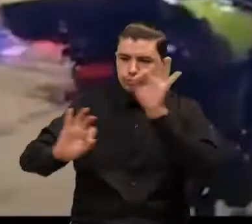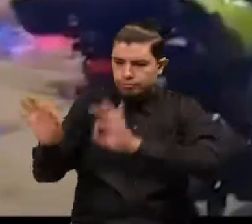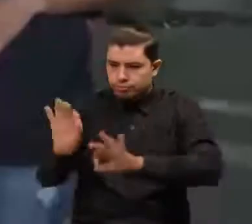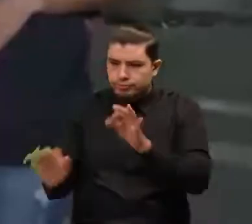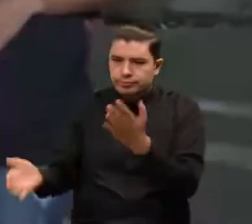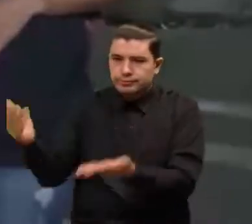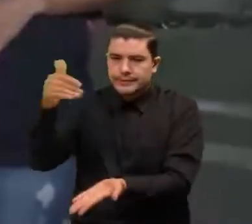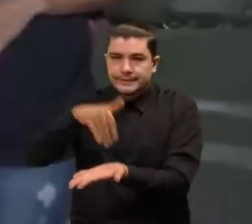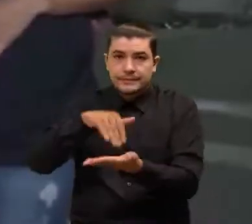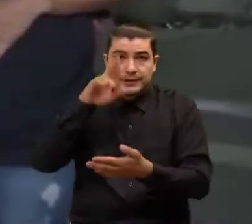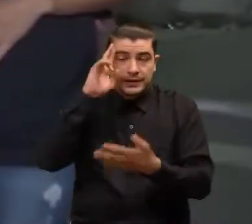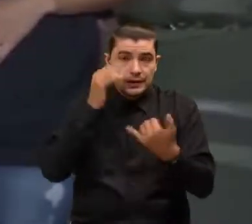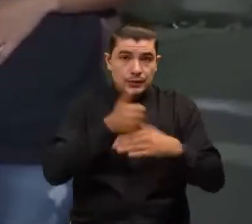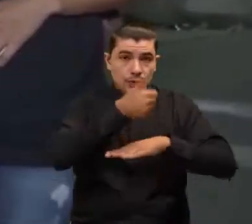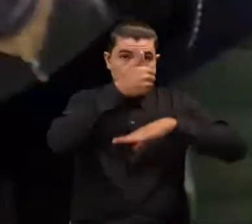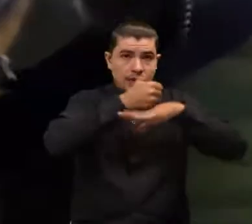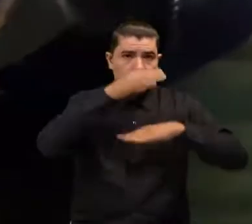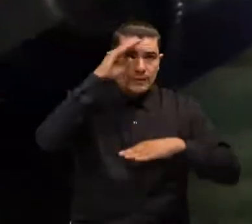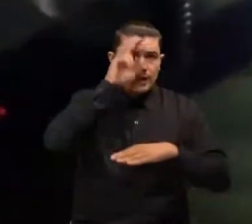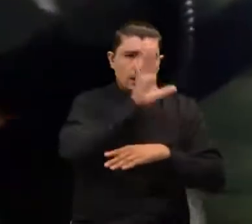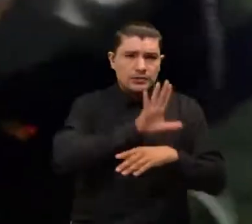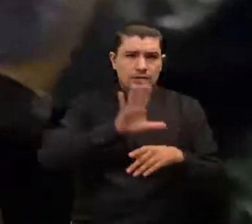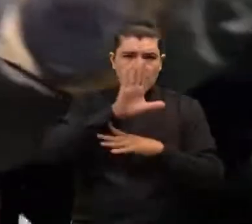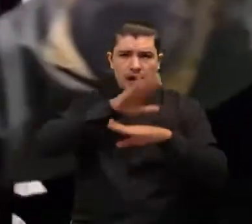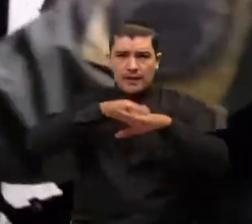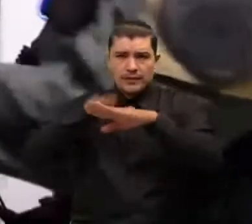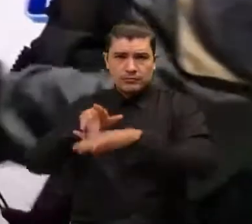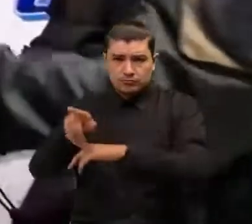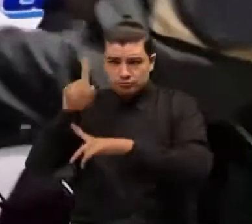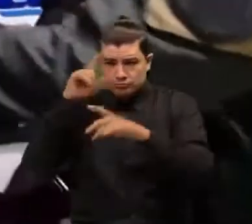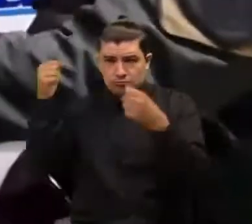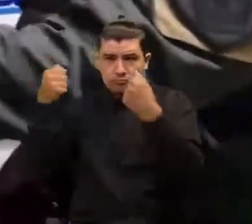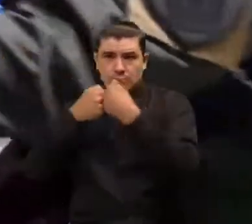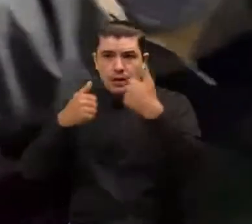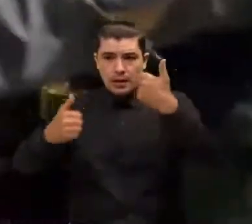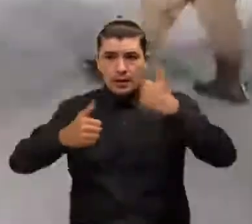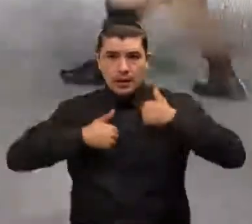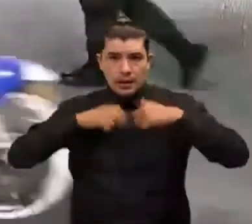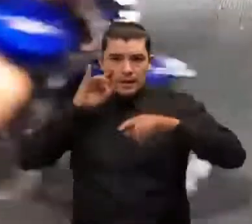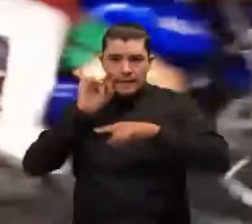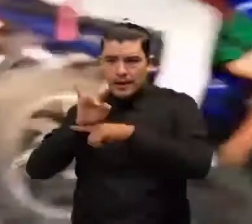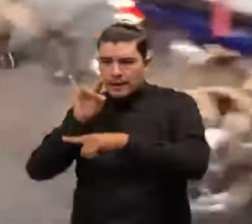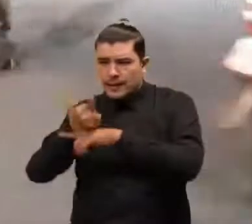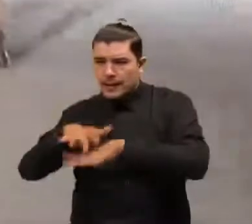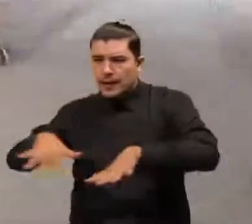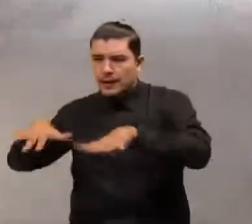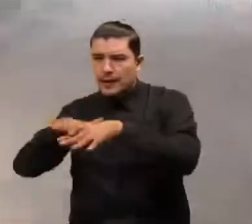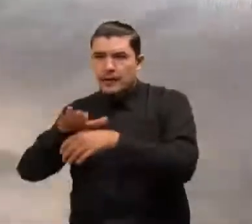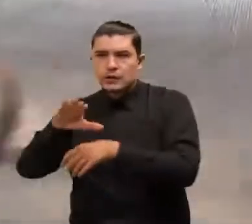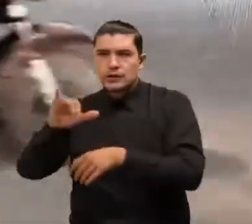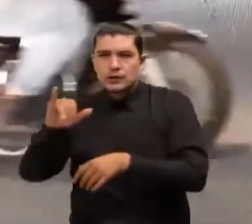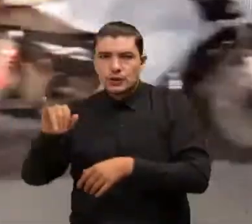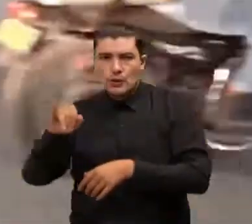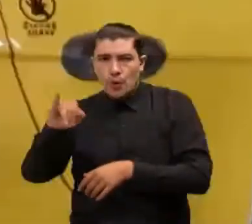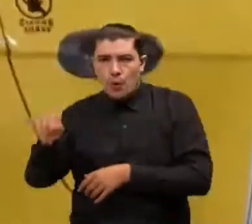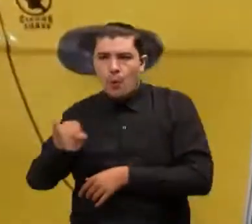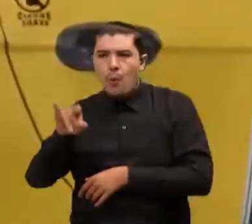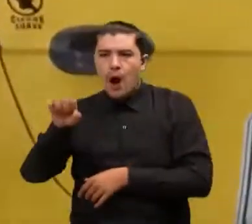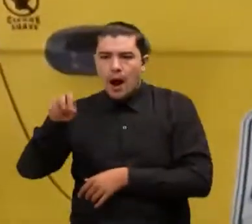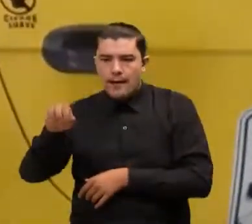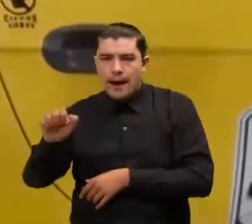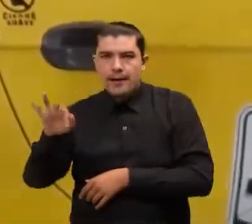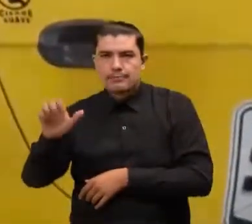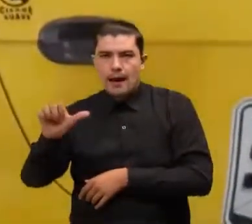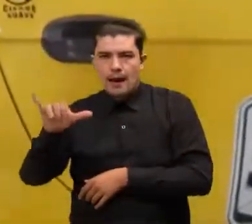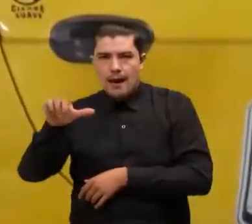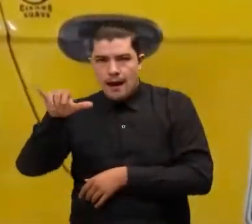han iniciado operativos conjuntos de la mano con el Ejército Nacional, donde se está patrullando zonas como la ciudadela de Juan Atalaya,